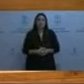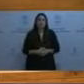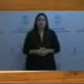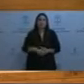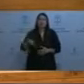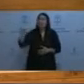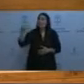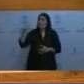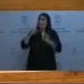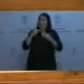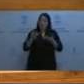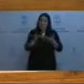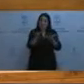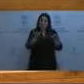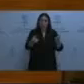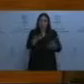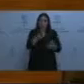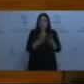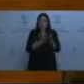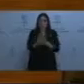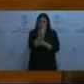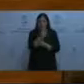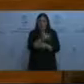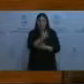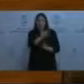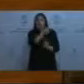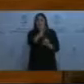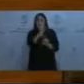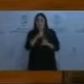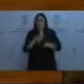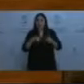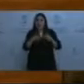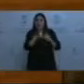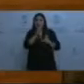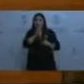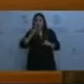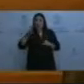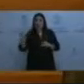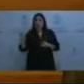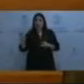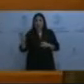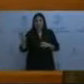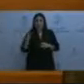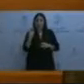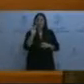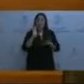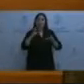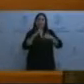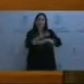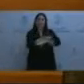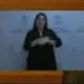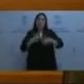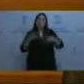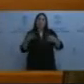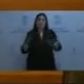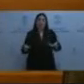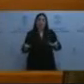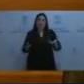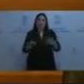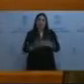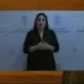Presidente, señorías, buenos días. La pregunta que formulamos desde el Grupo Parlamentario Popular al Consejo de Gobierno es la siguiente. ¿Qué